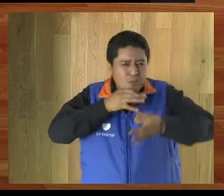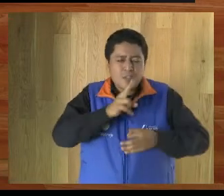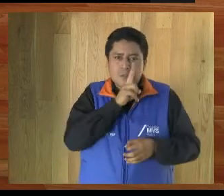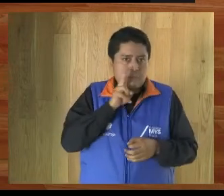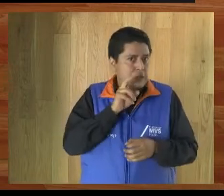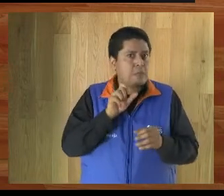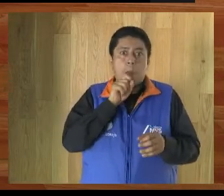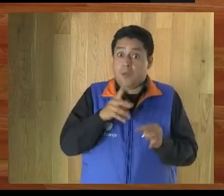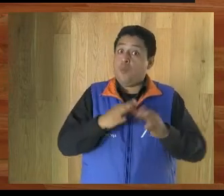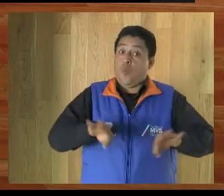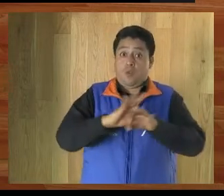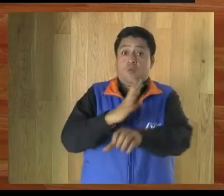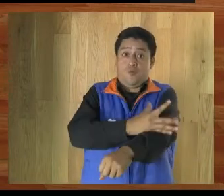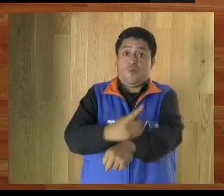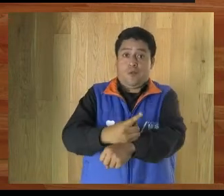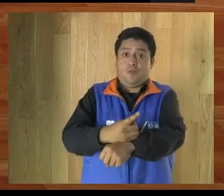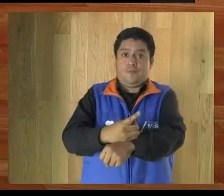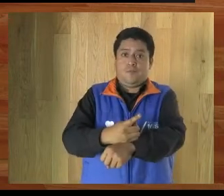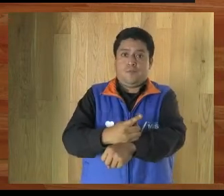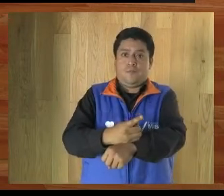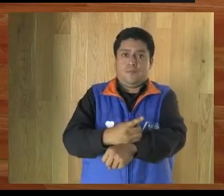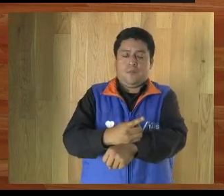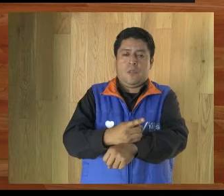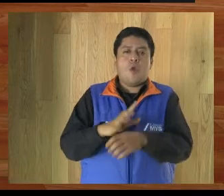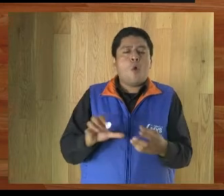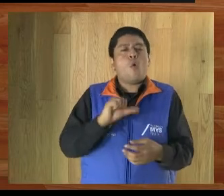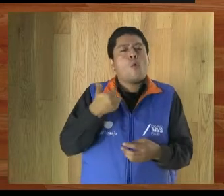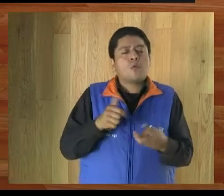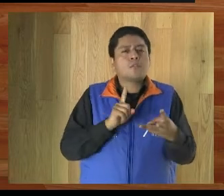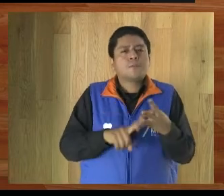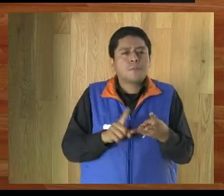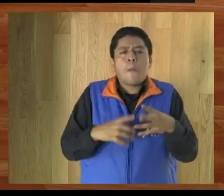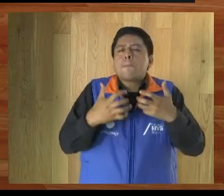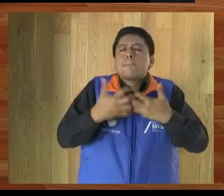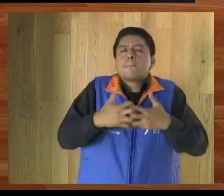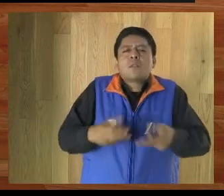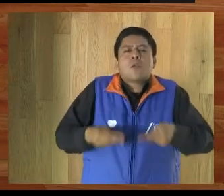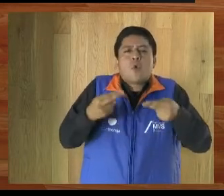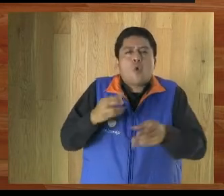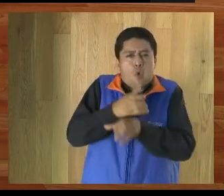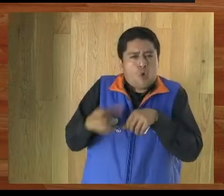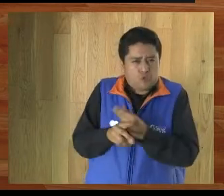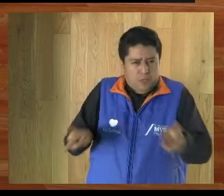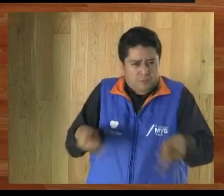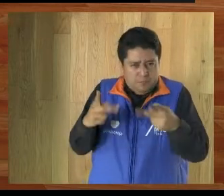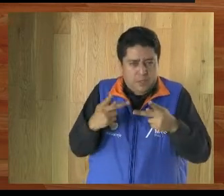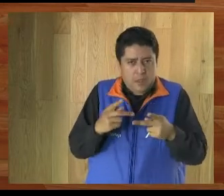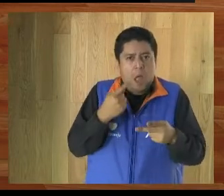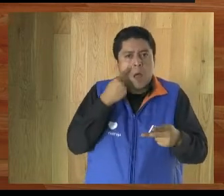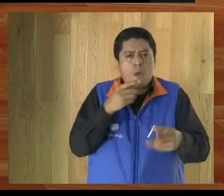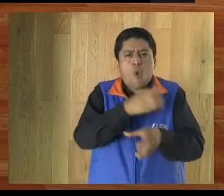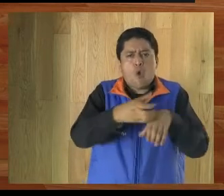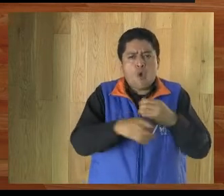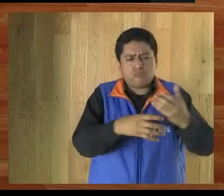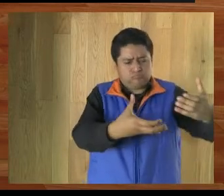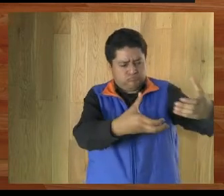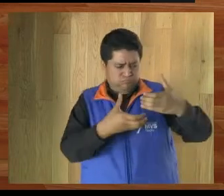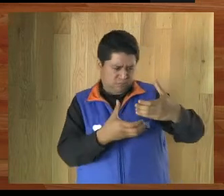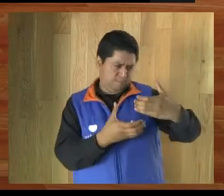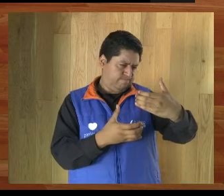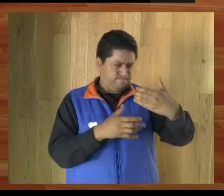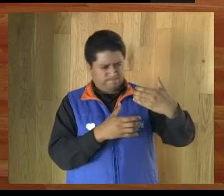el primer tema es el producto que tú pones en el mercado. Pero como digo, cada vez más el producto está muy ligado a qué tipo de